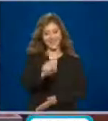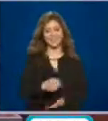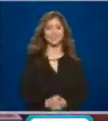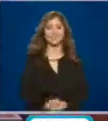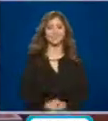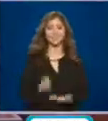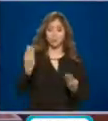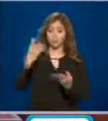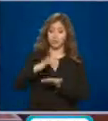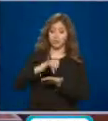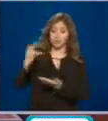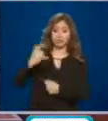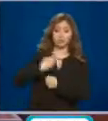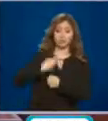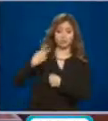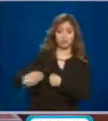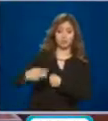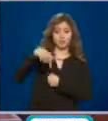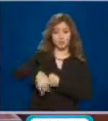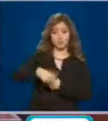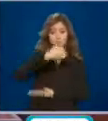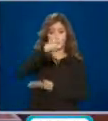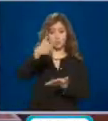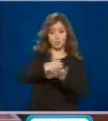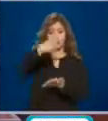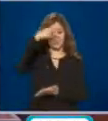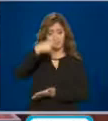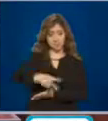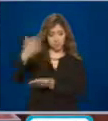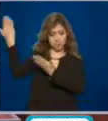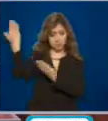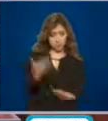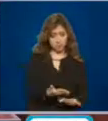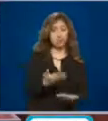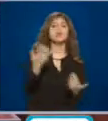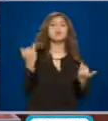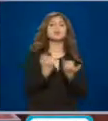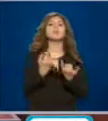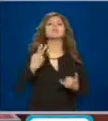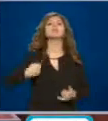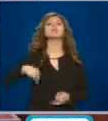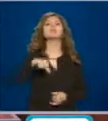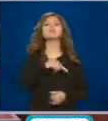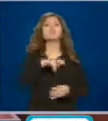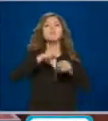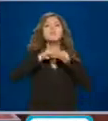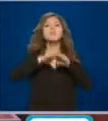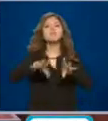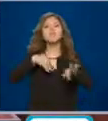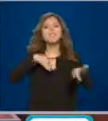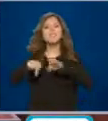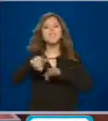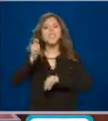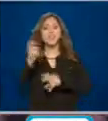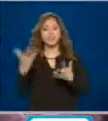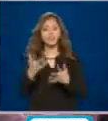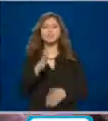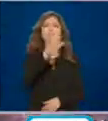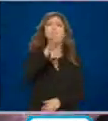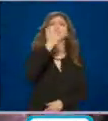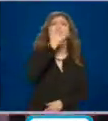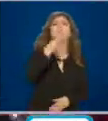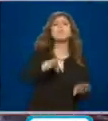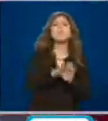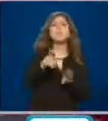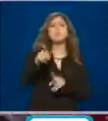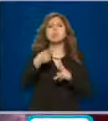por la invitación. Estamos muy contentos de estar en Ciudad de México con ustedes. Así que con todo el ánimo para entregarles todo nuestro trabajo. Cuéntame, ¿cómo inicia